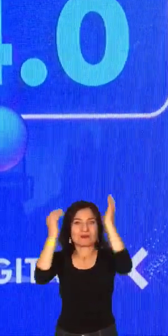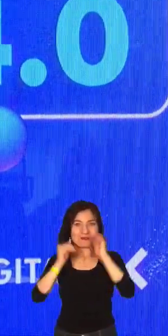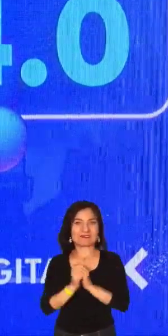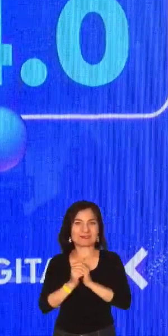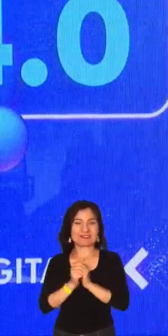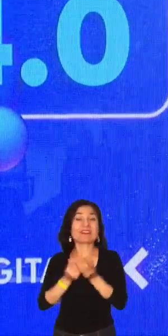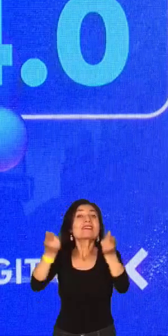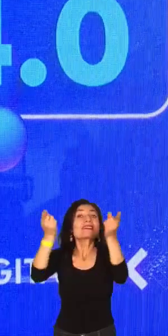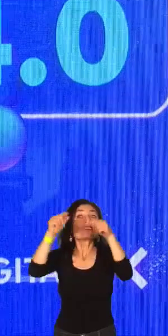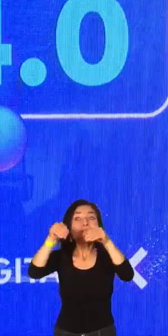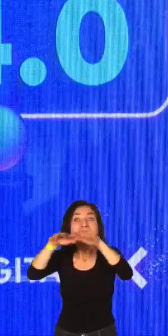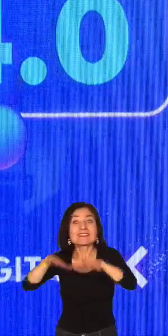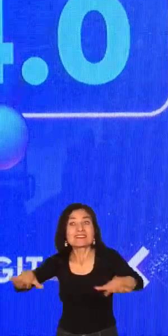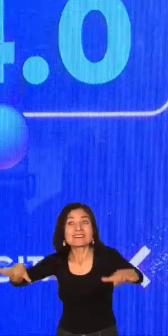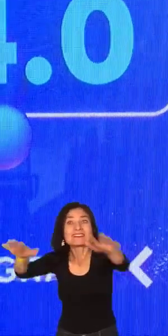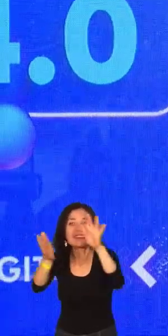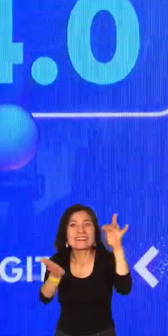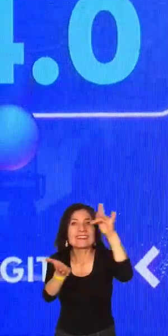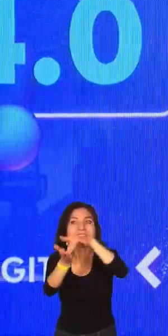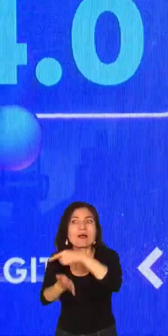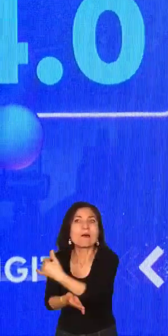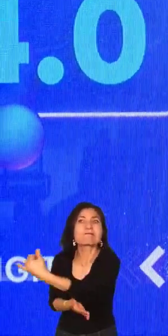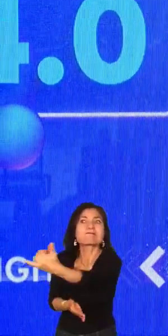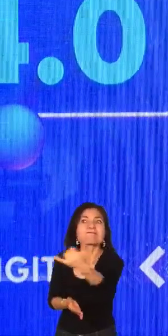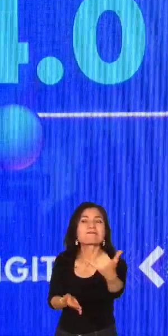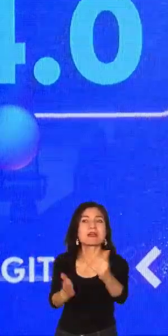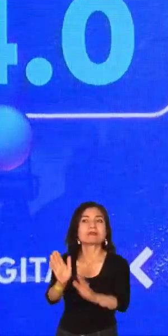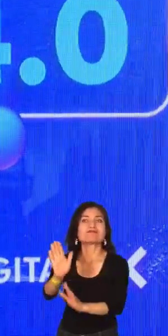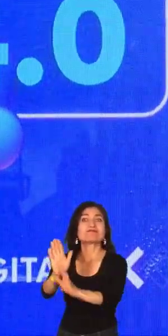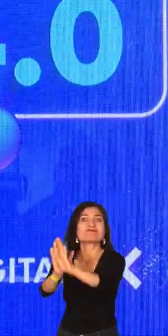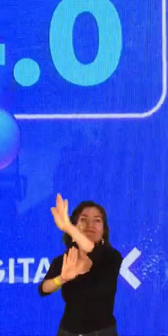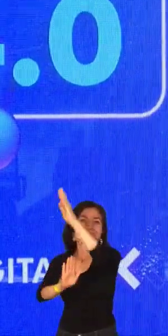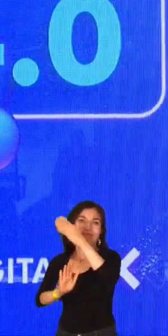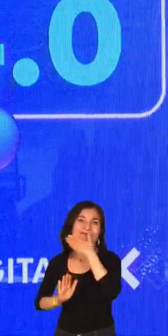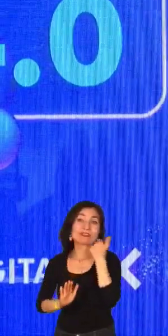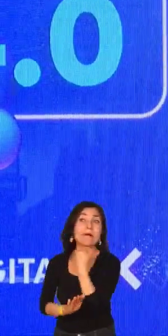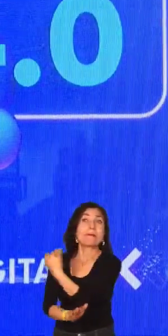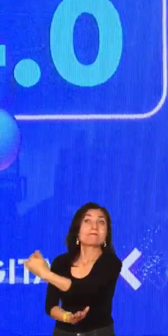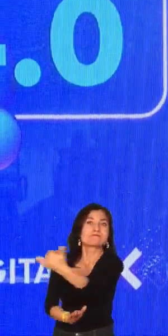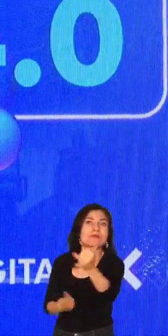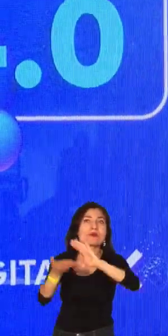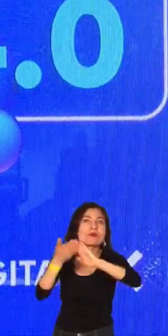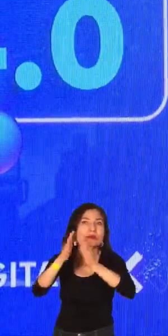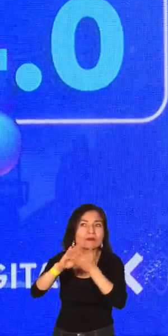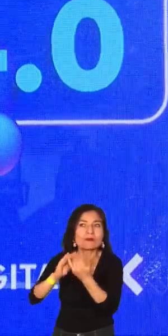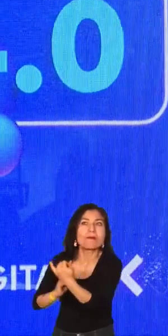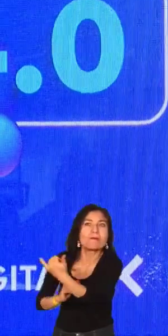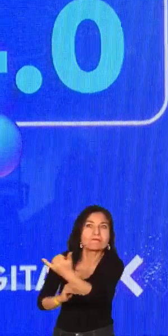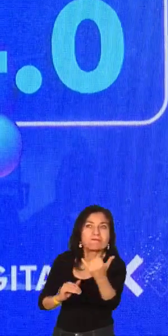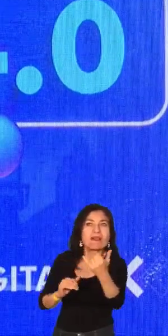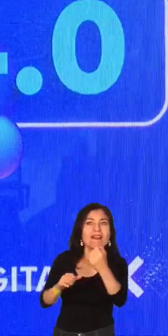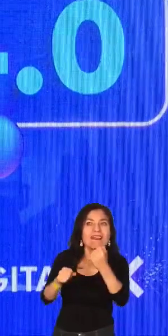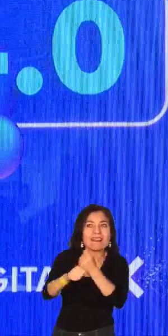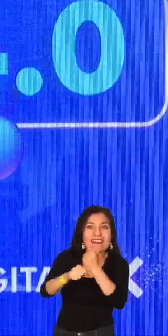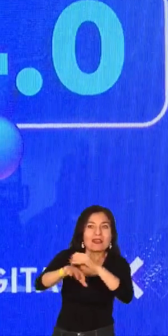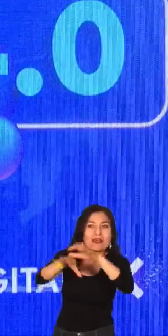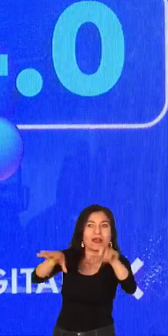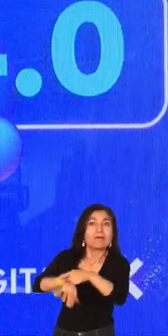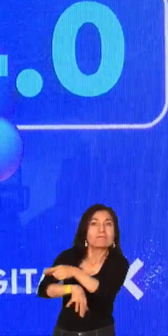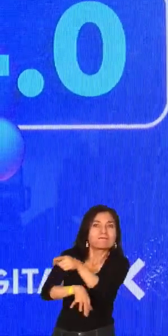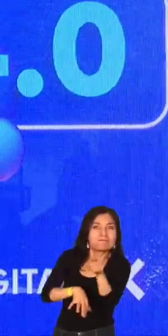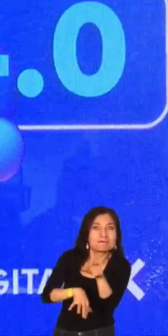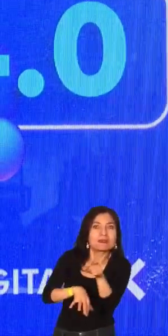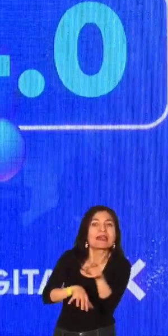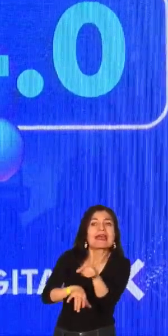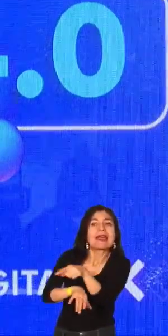el territorio. Y esto es muy importante, porque todos los actores del territorio y las comunidades tienen que tener muy claro que esto